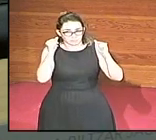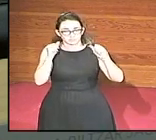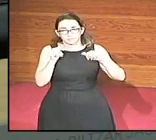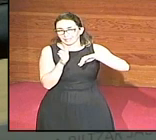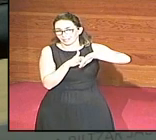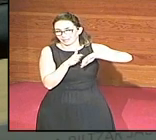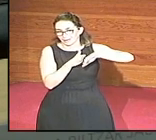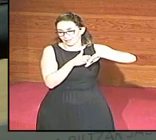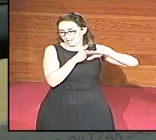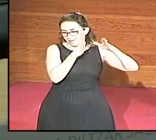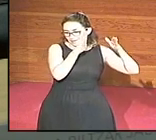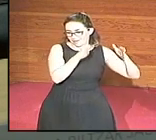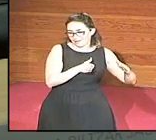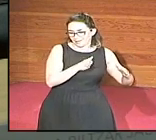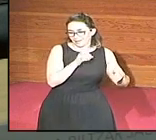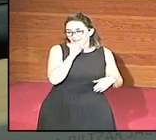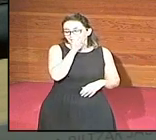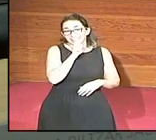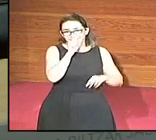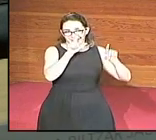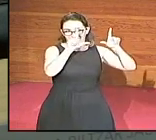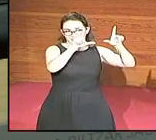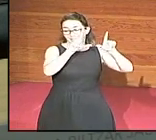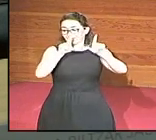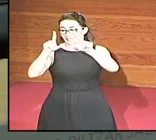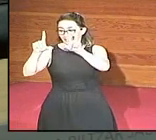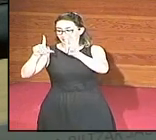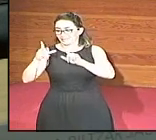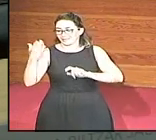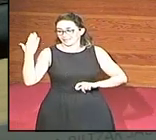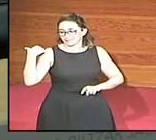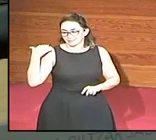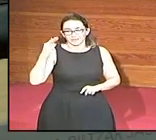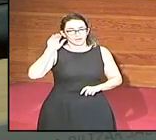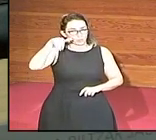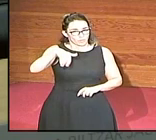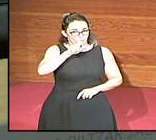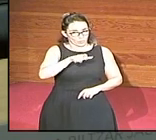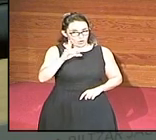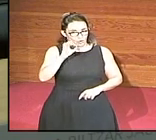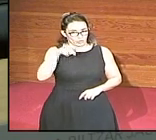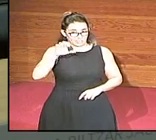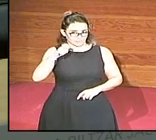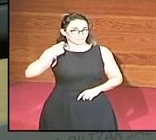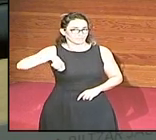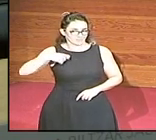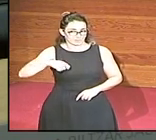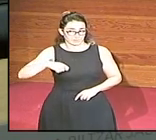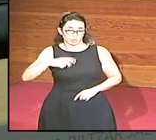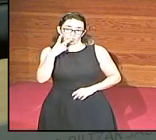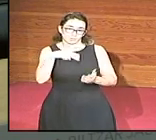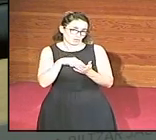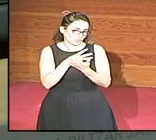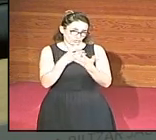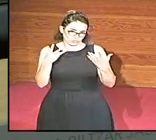izquierda es un cantante, el de la derecha era el que era el presidente de la República Popular de Donetsk hasta 2018, que